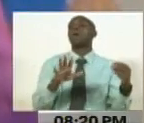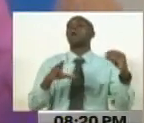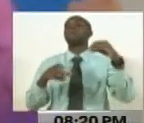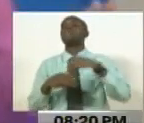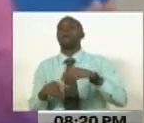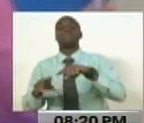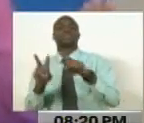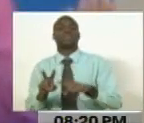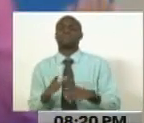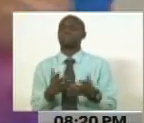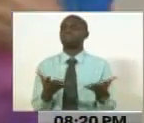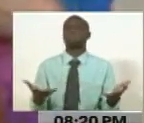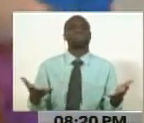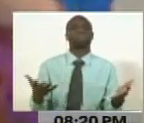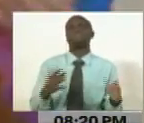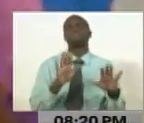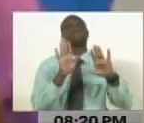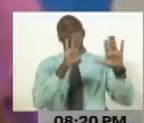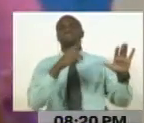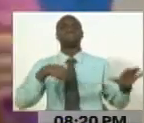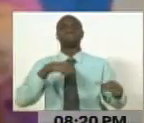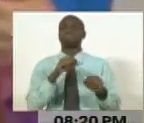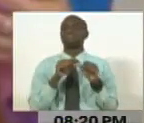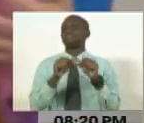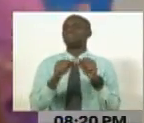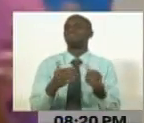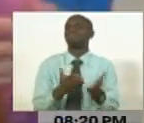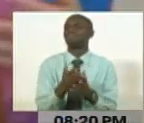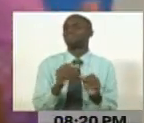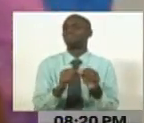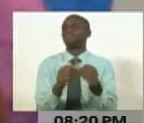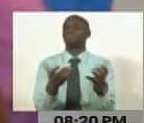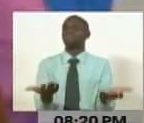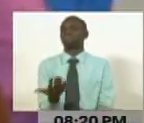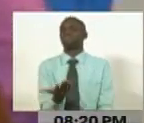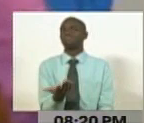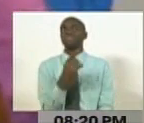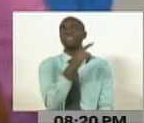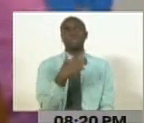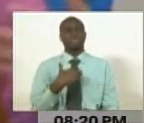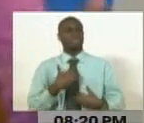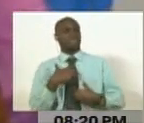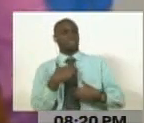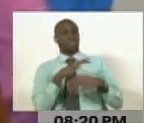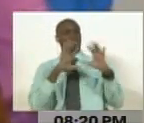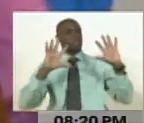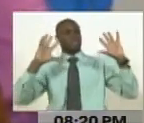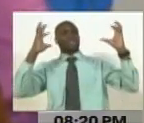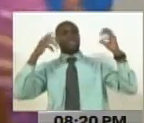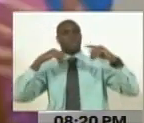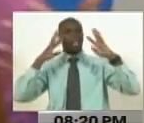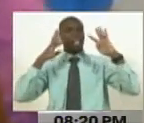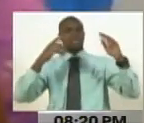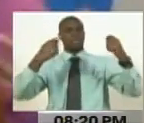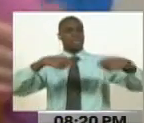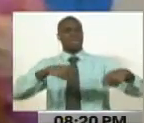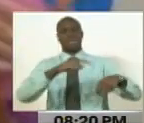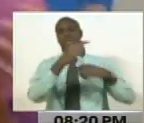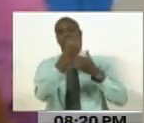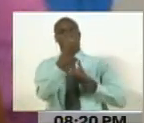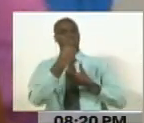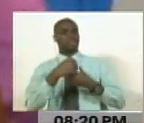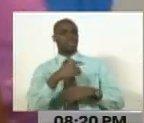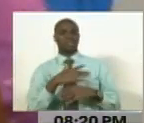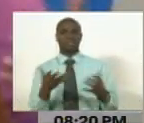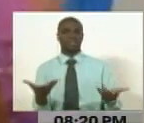que un secretario proceda de esta manera a protesta y grosera, porque no tiene ningún tipo